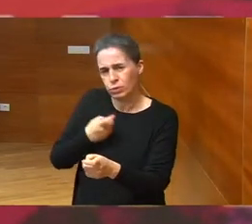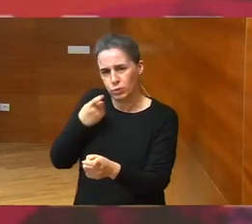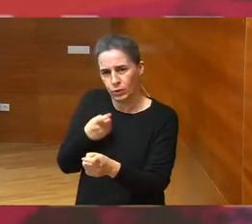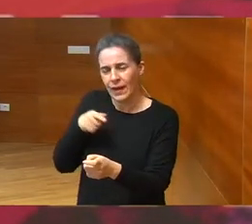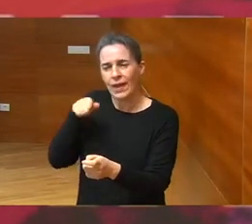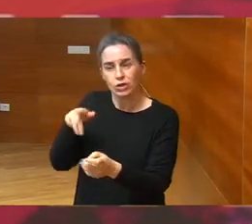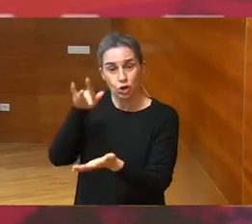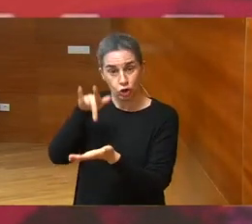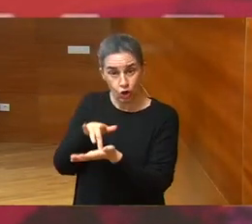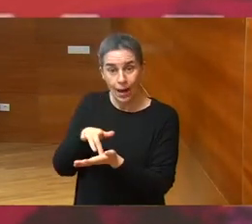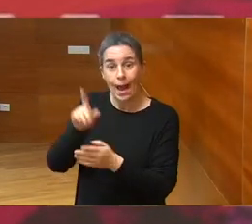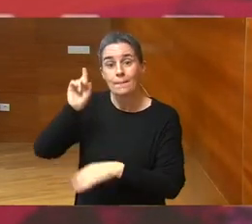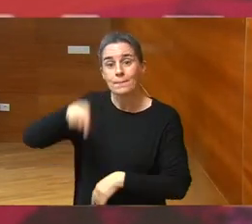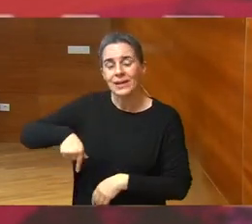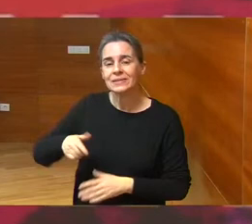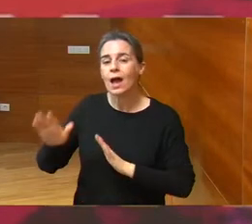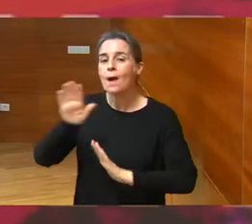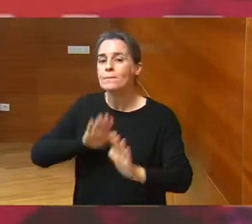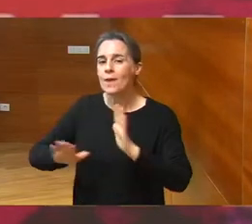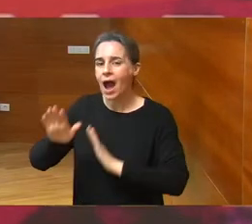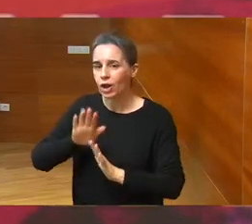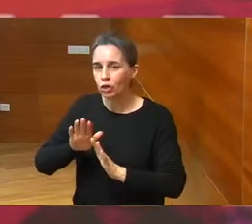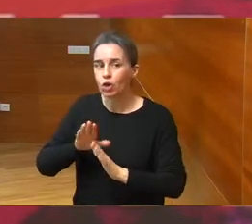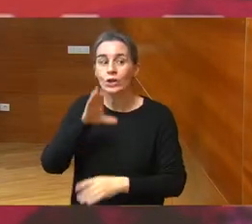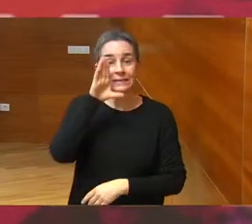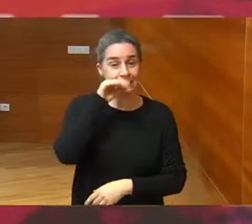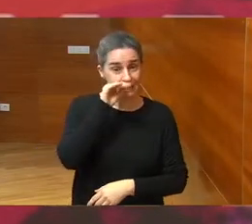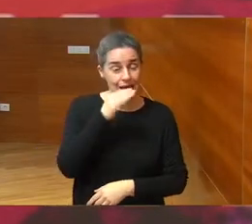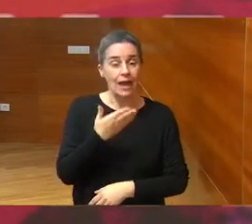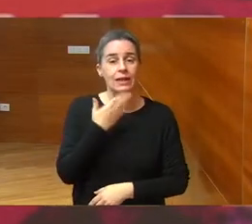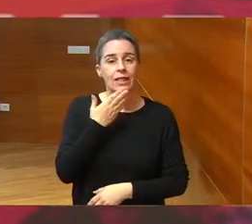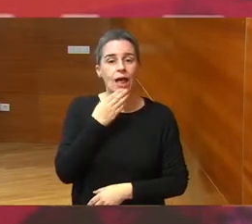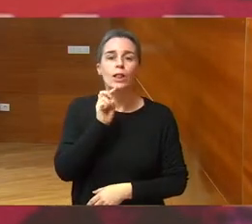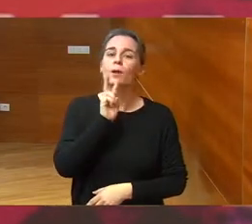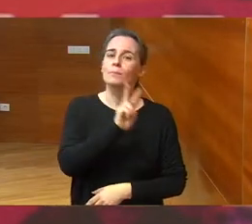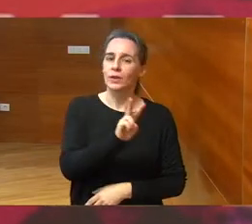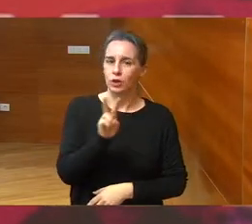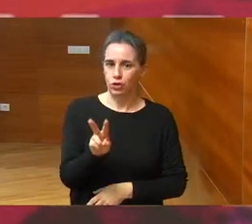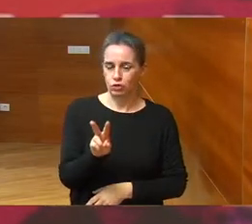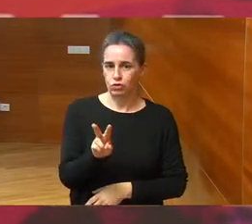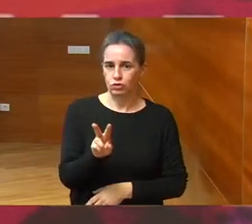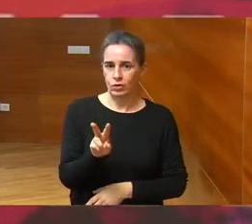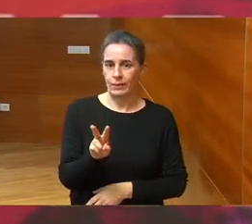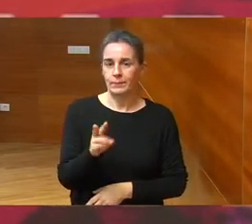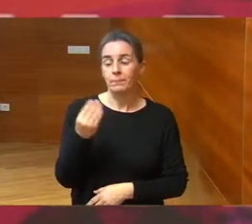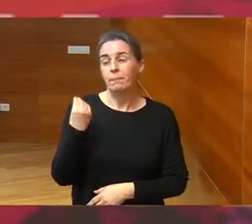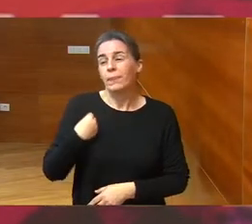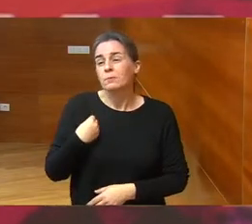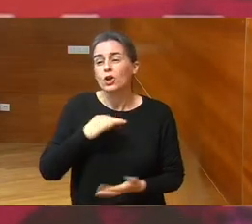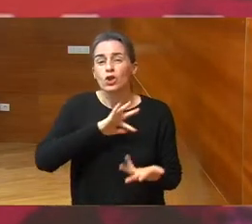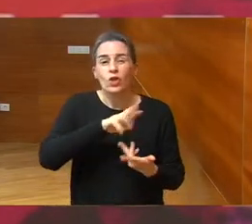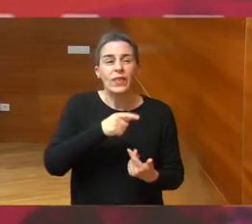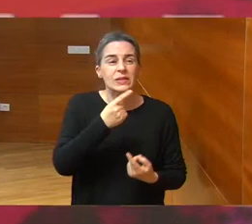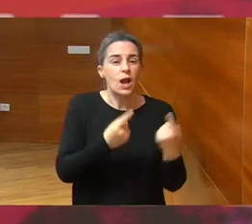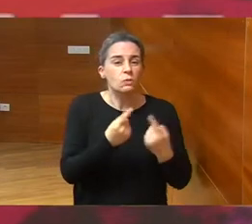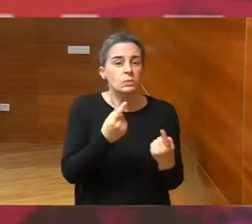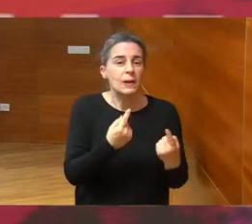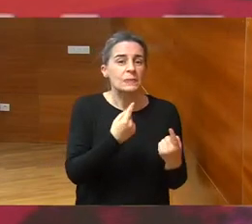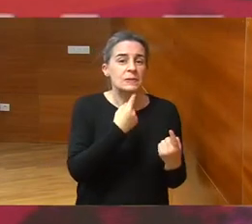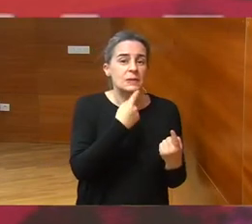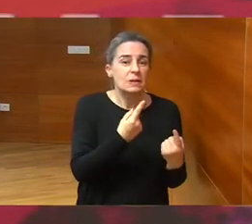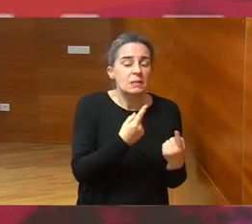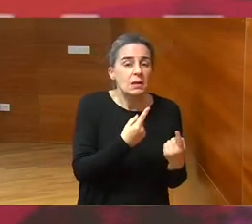hoy en marzo chichanatiña 22 años en algunas crónicas falan decoro y otras